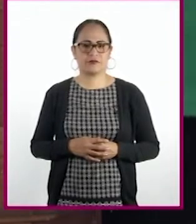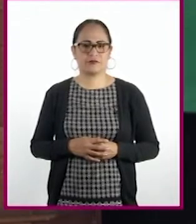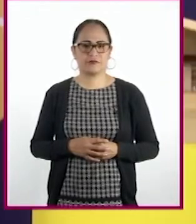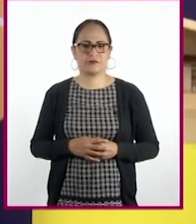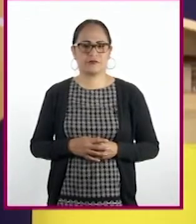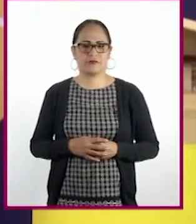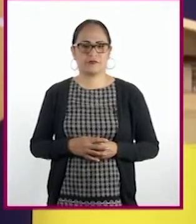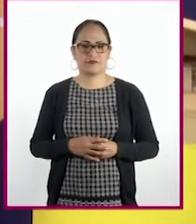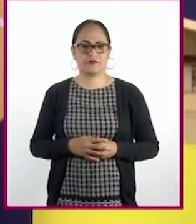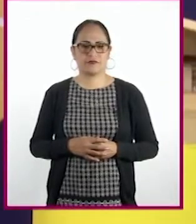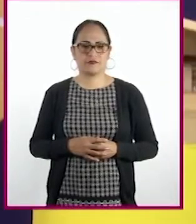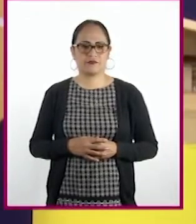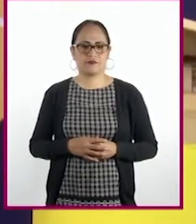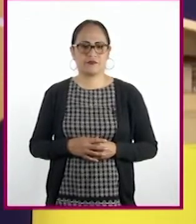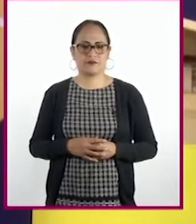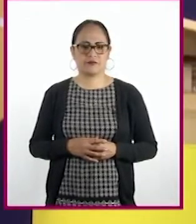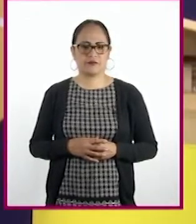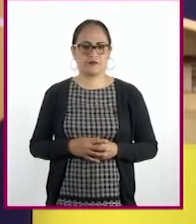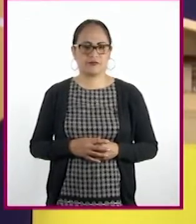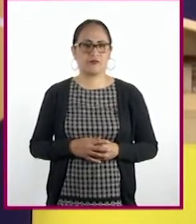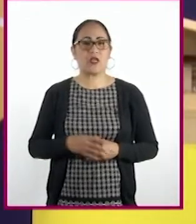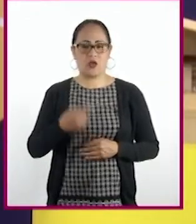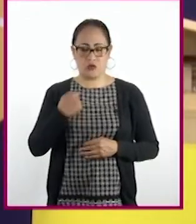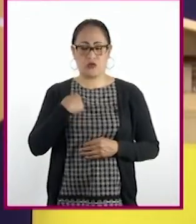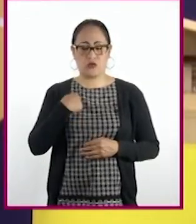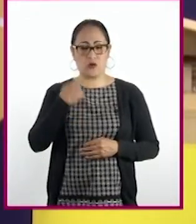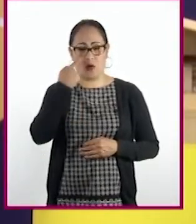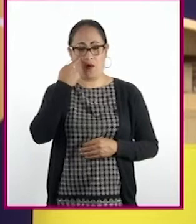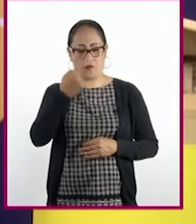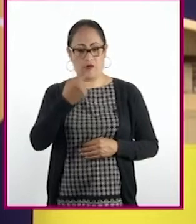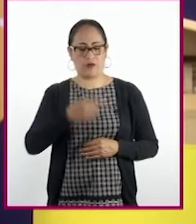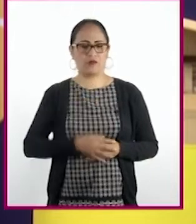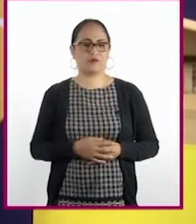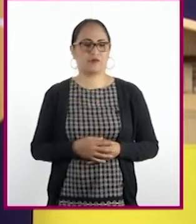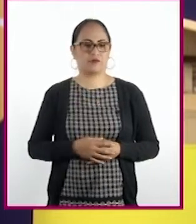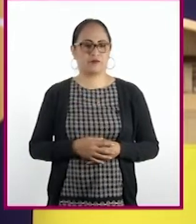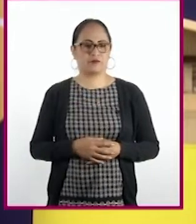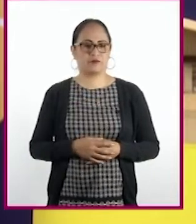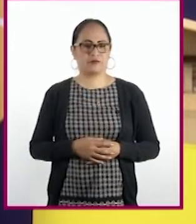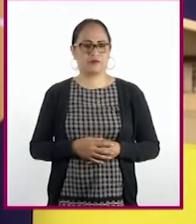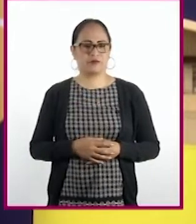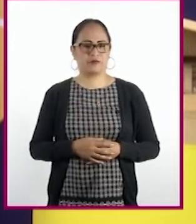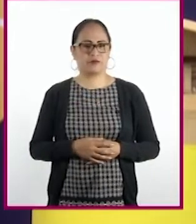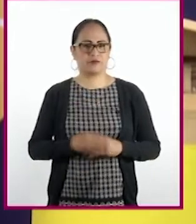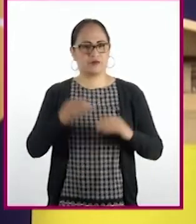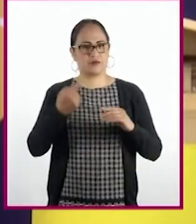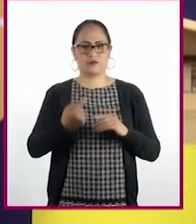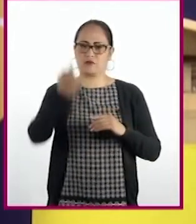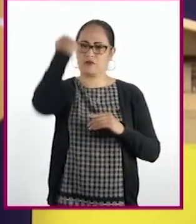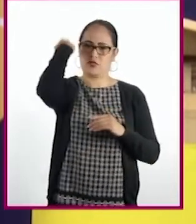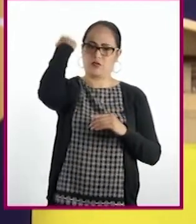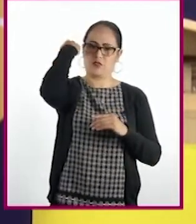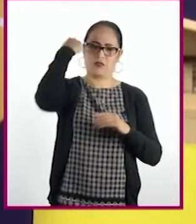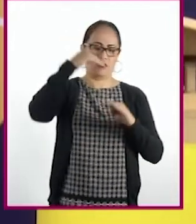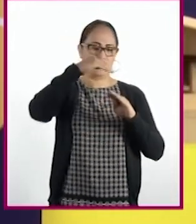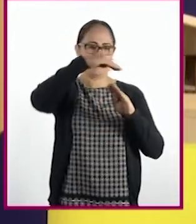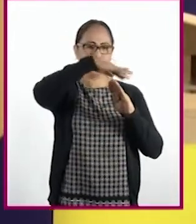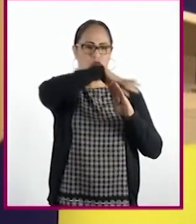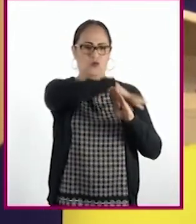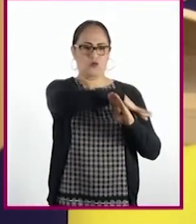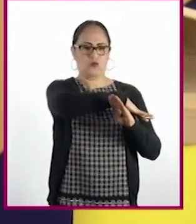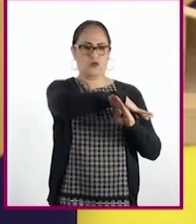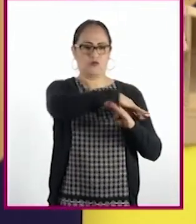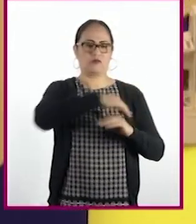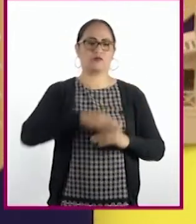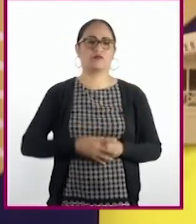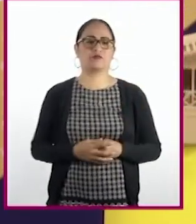Pues la verdad, yo observo que la caída está hacia atrás. De este lado